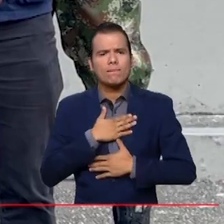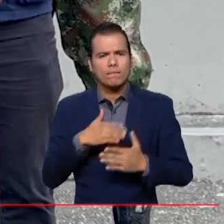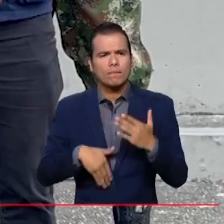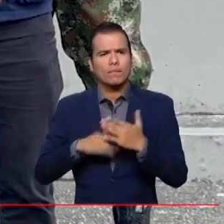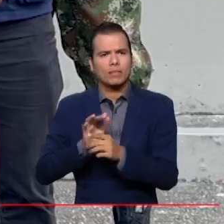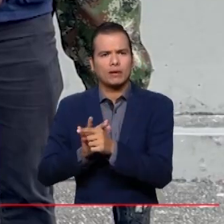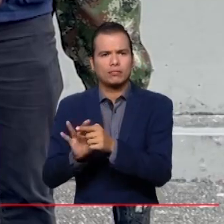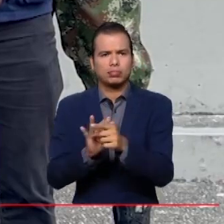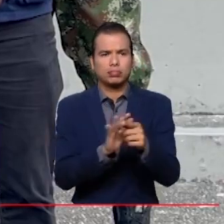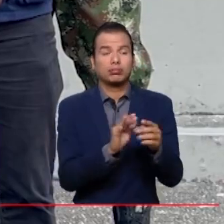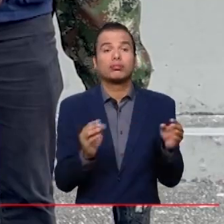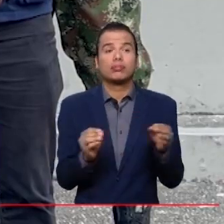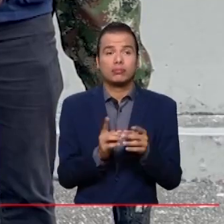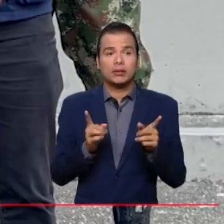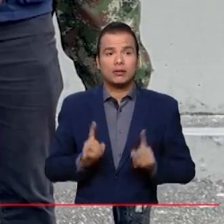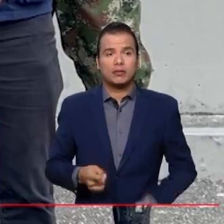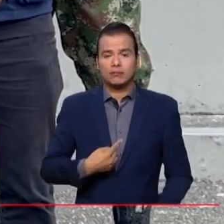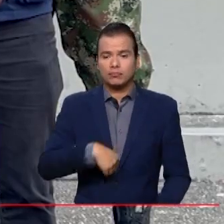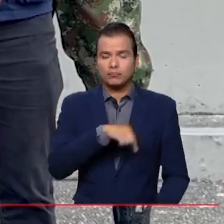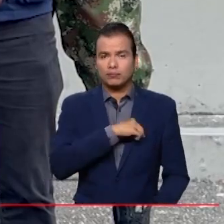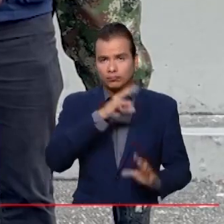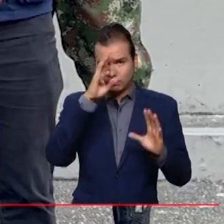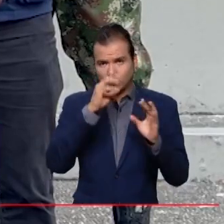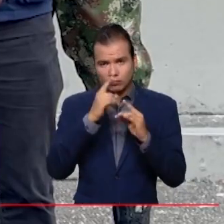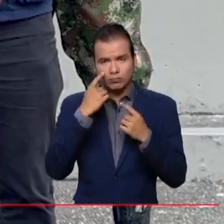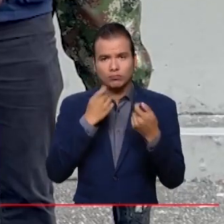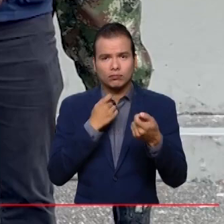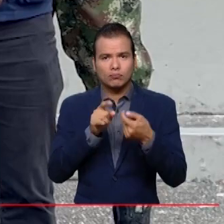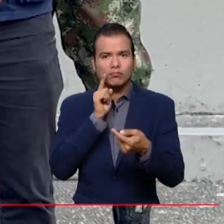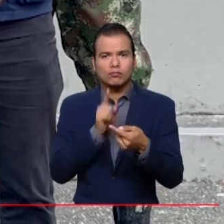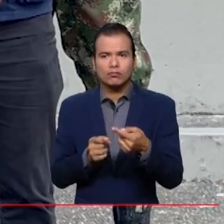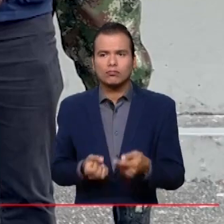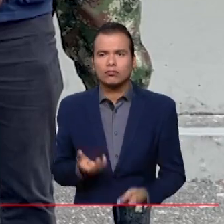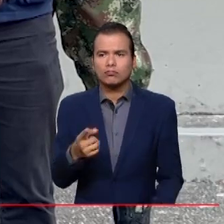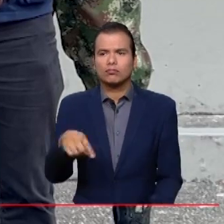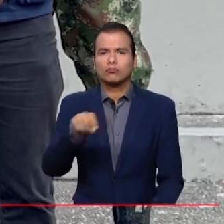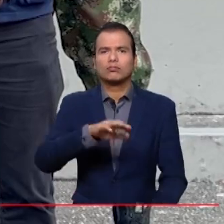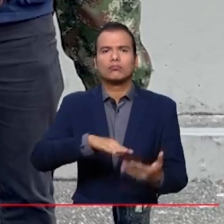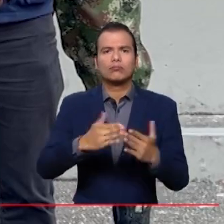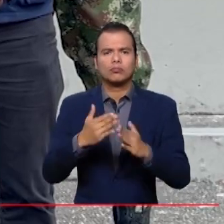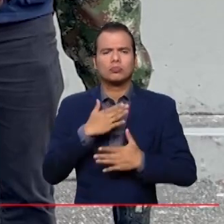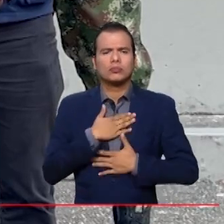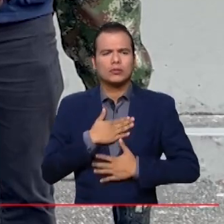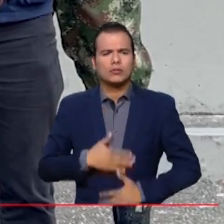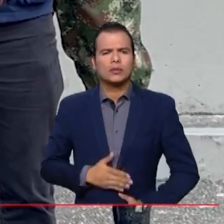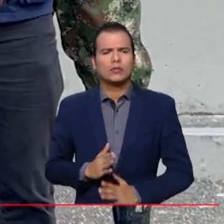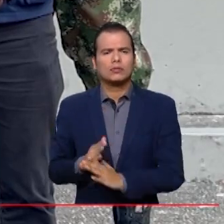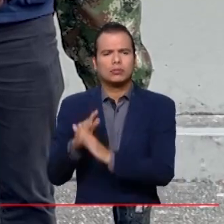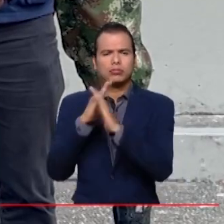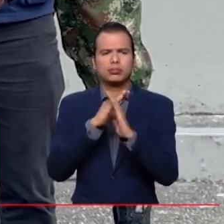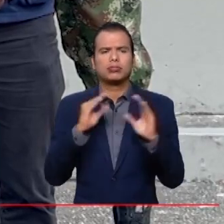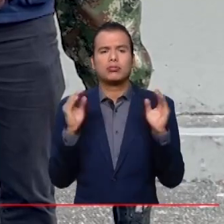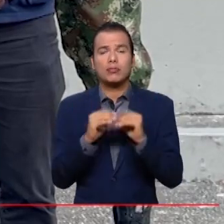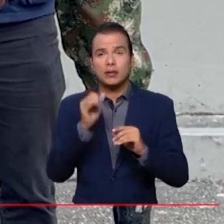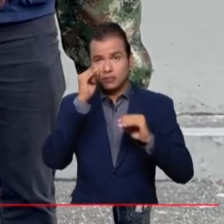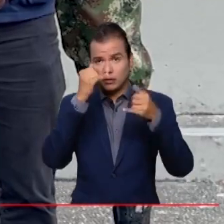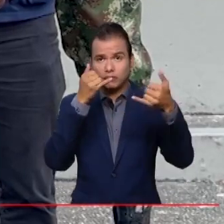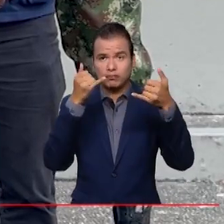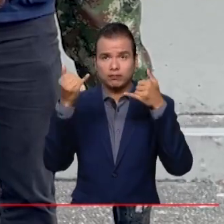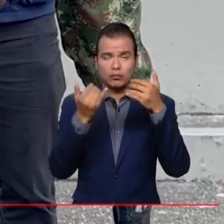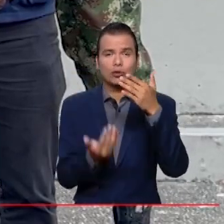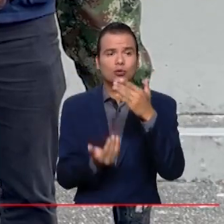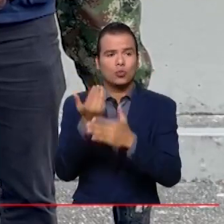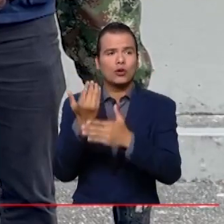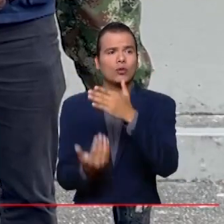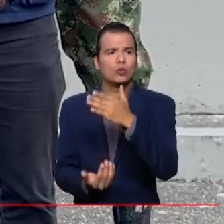controles conjuntos que van a generar mayor seguridad a la comunidad. En materia de cámaras de seguridad, hay una muy buena noticia y es que